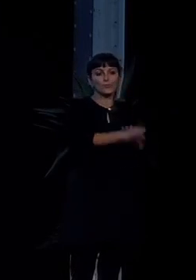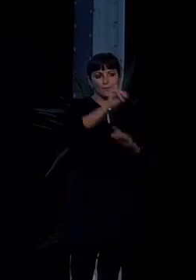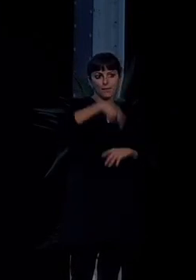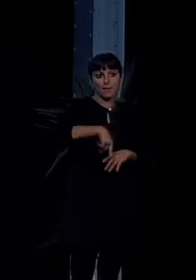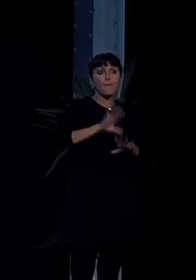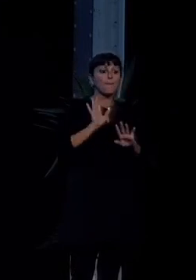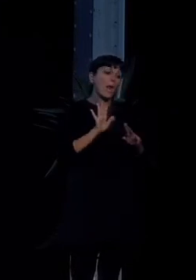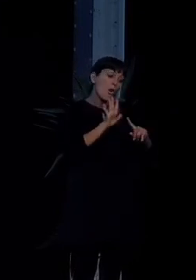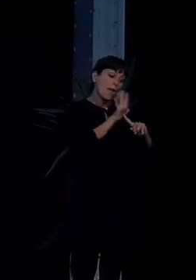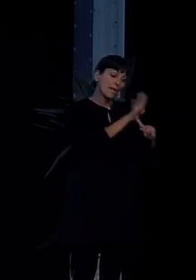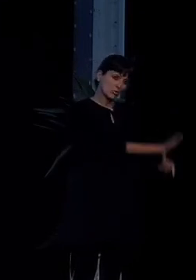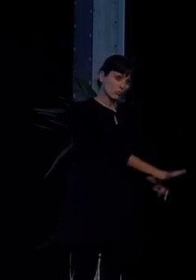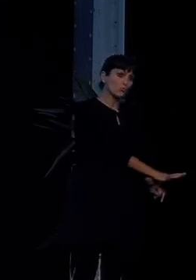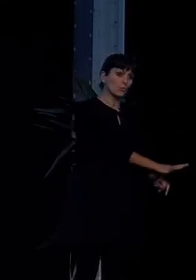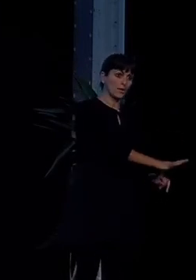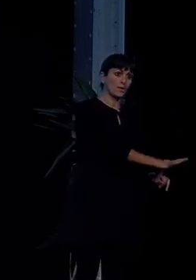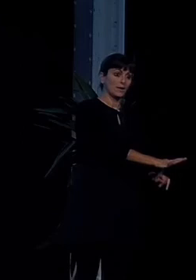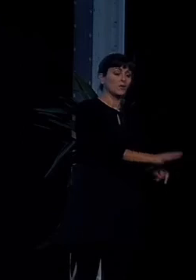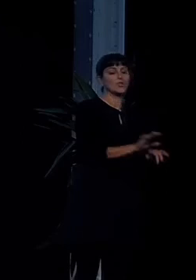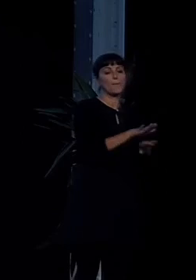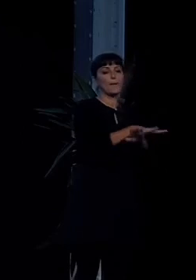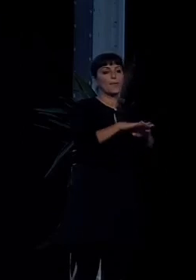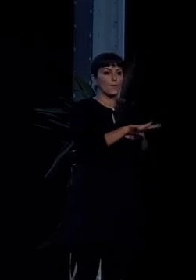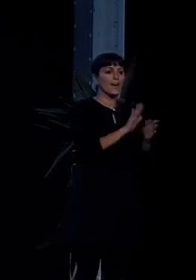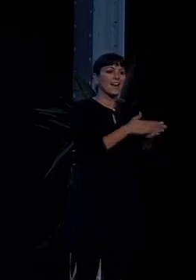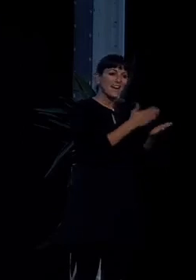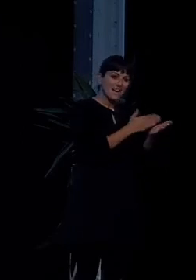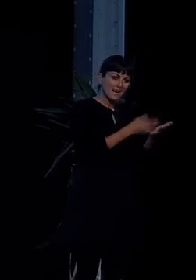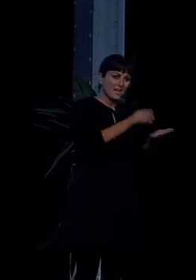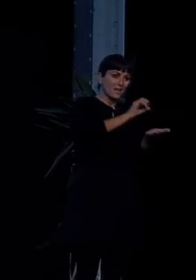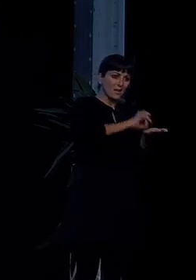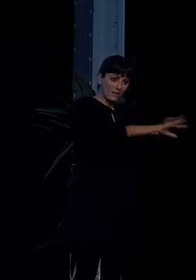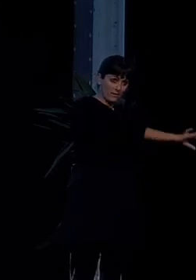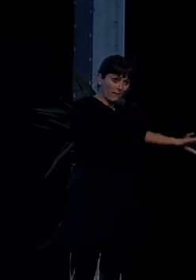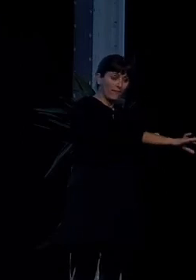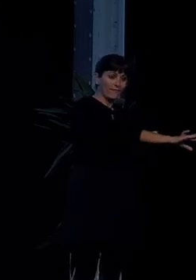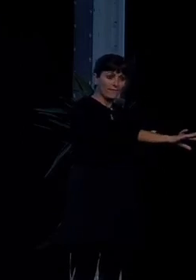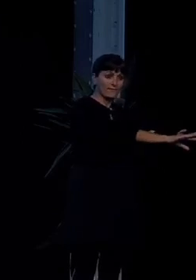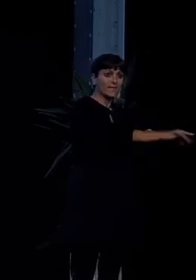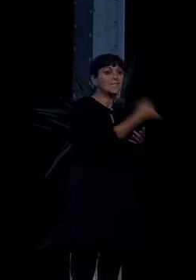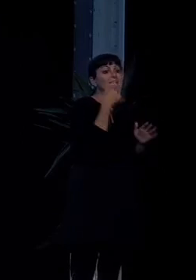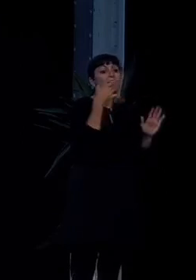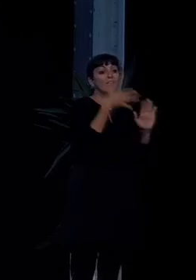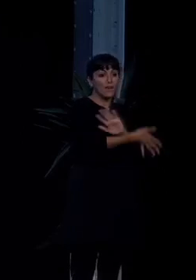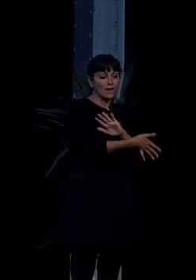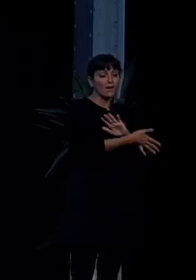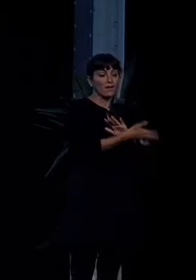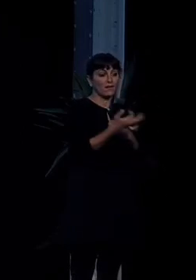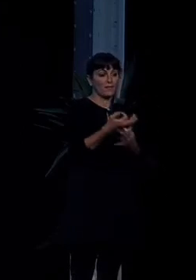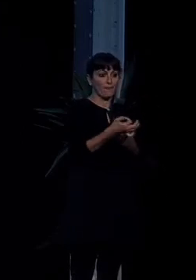excluye del relato o de construir esas verdades, cuando lo excluye, lo que está haciendo es impedir que